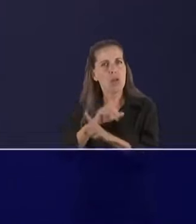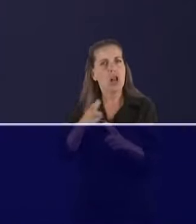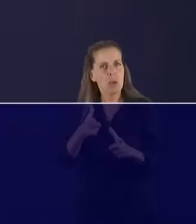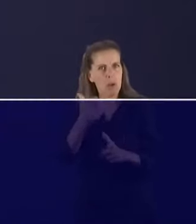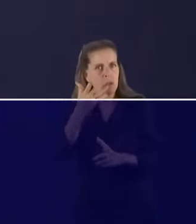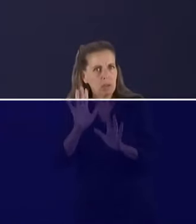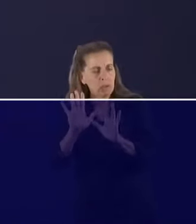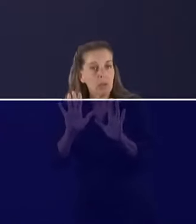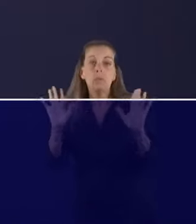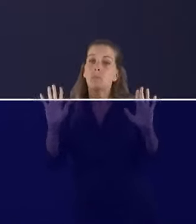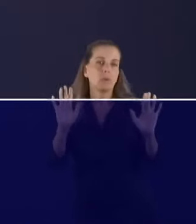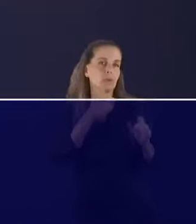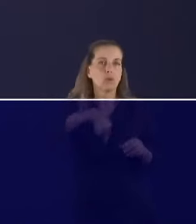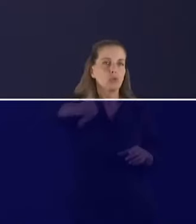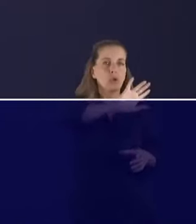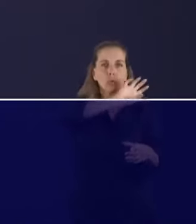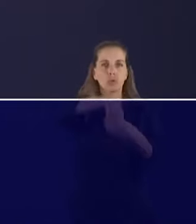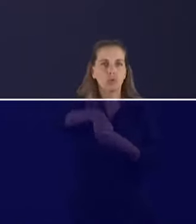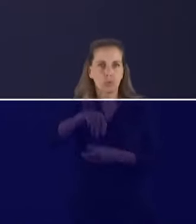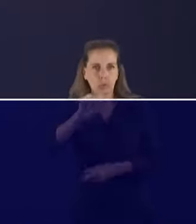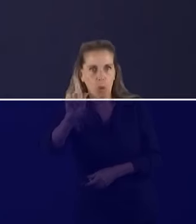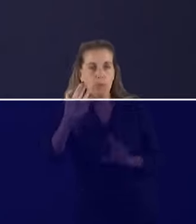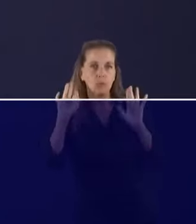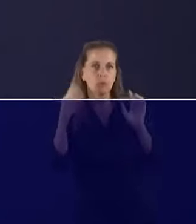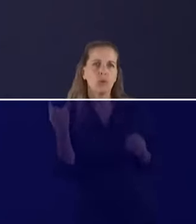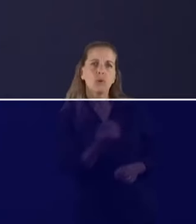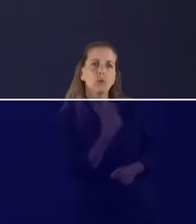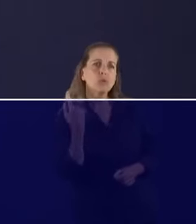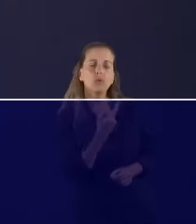no, en el cual nosotros no vamos a participar porque consideramos que